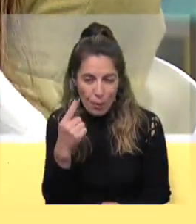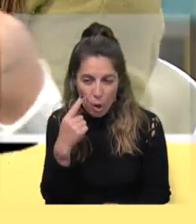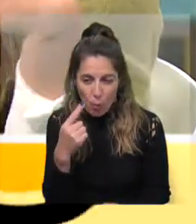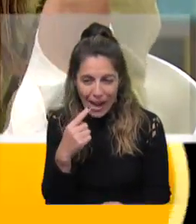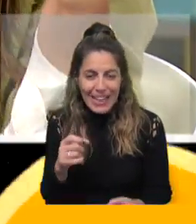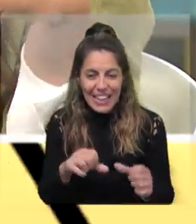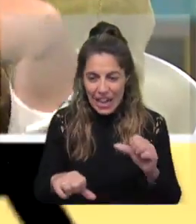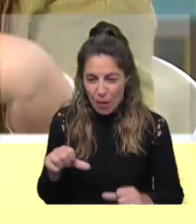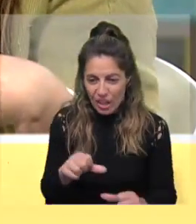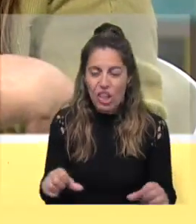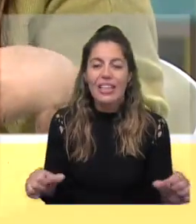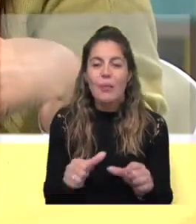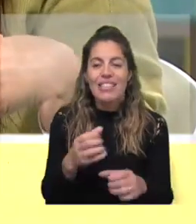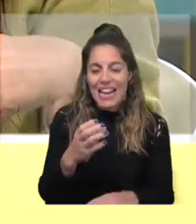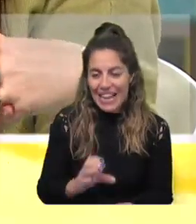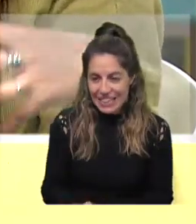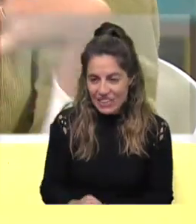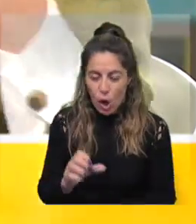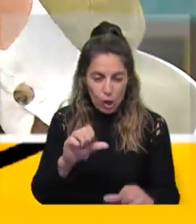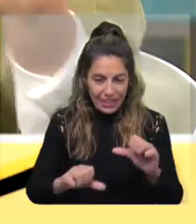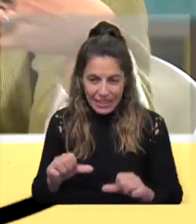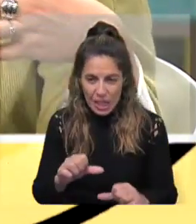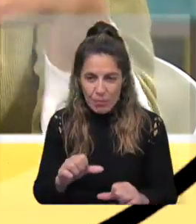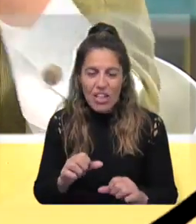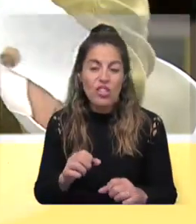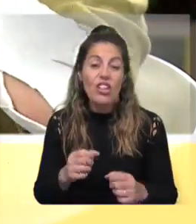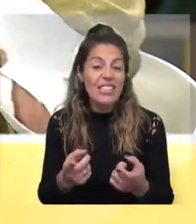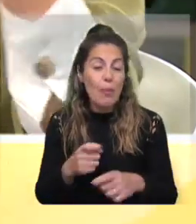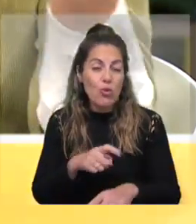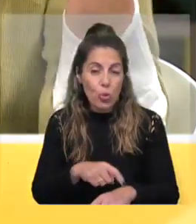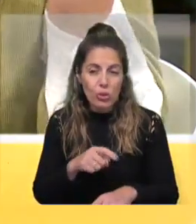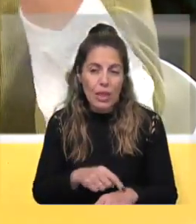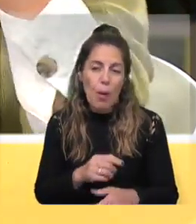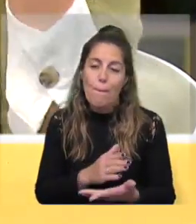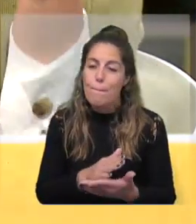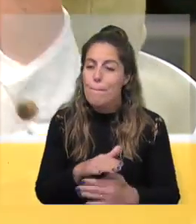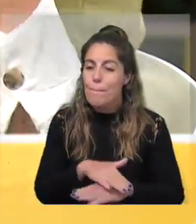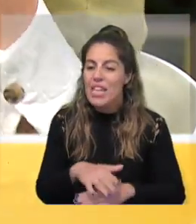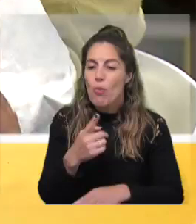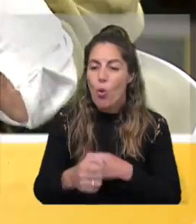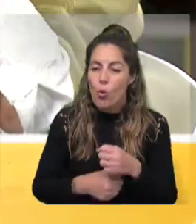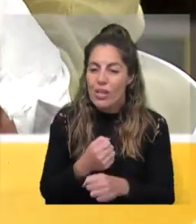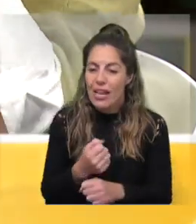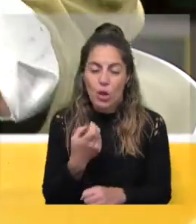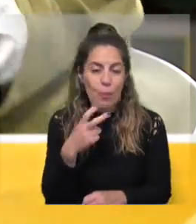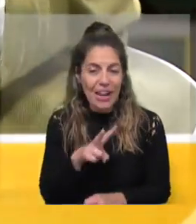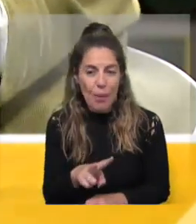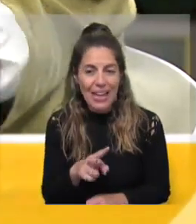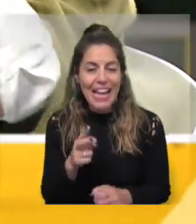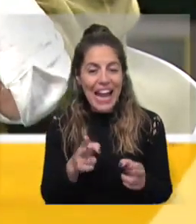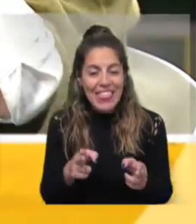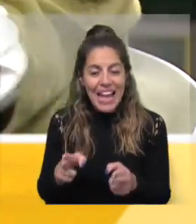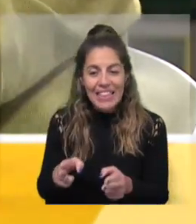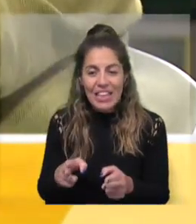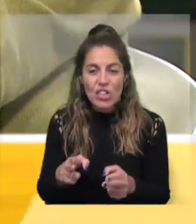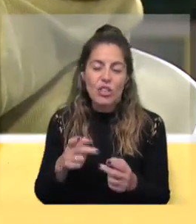el laboratorio, tenemos que hacer la caracterización química, eso ya nos lleva un tiempo, mínimo un año, para poder ver en cada estación,